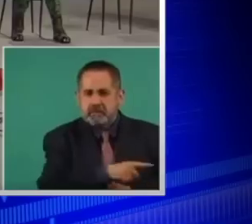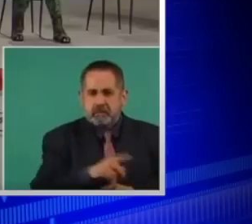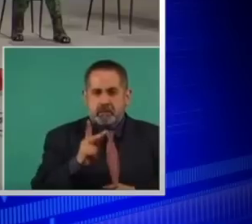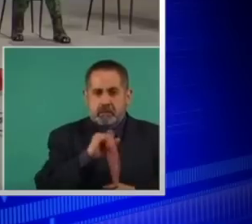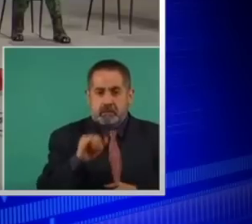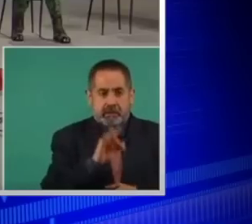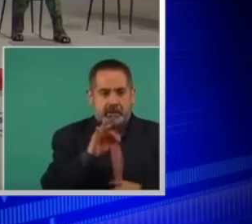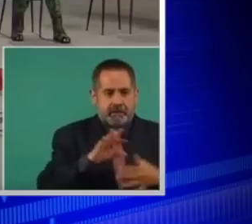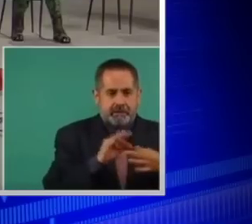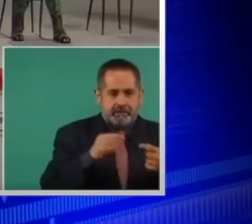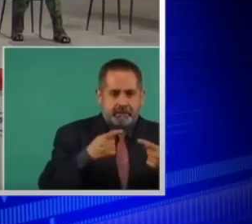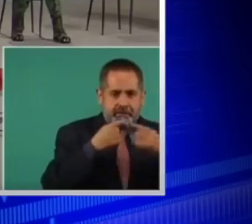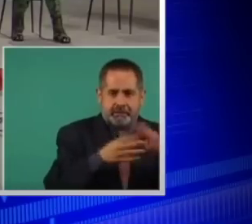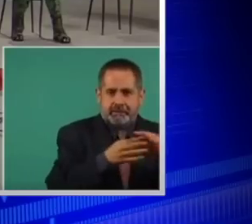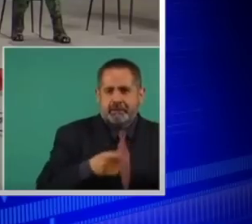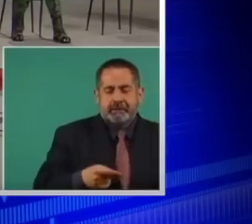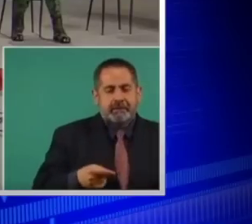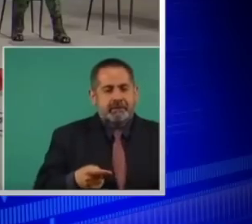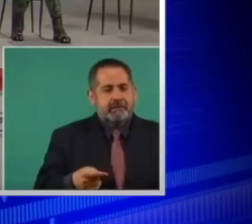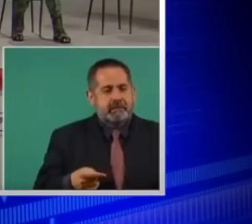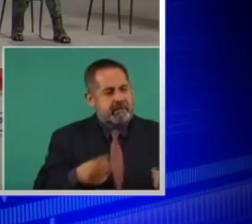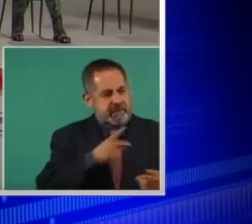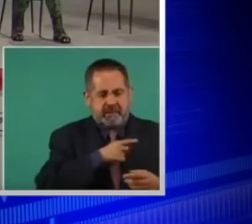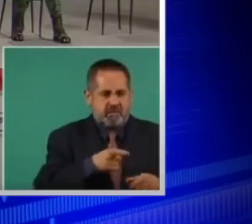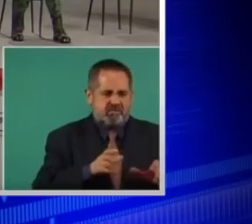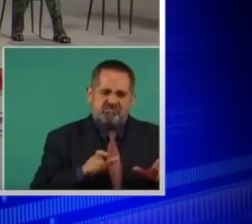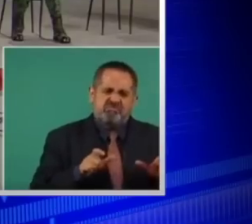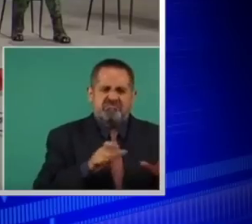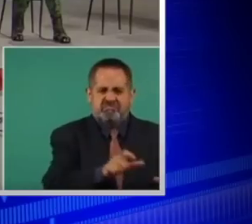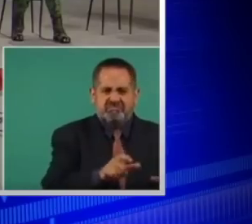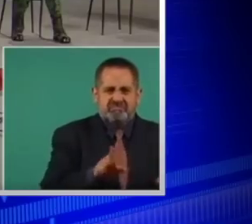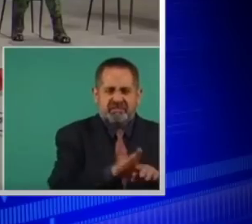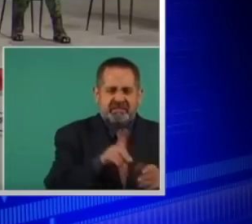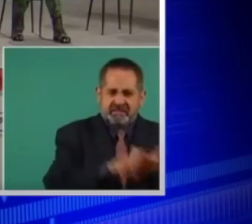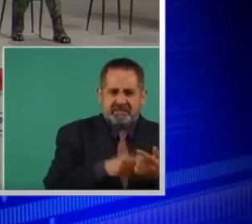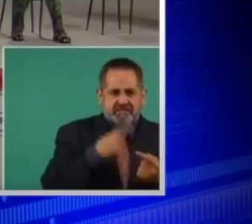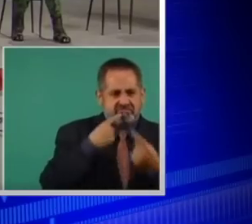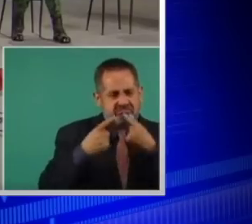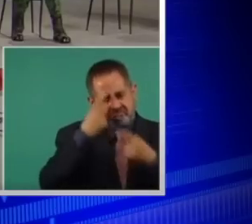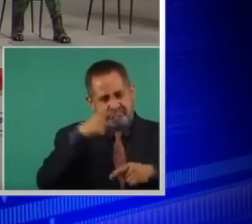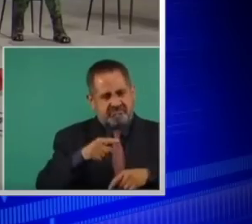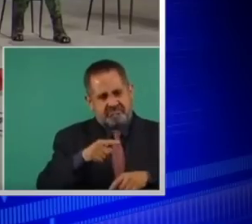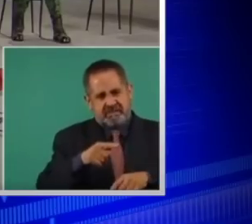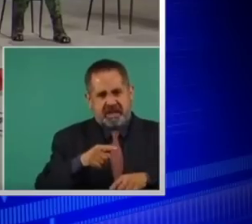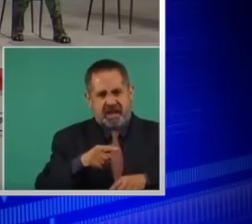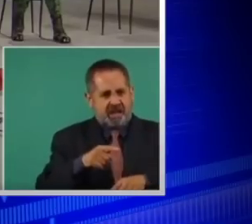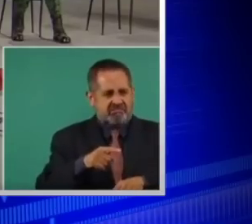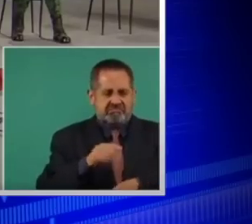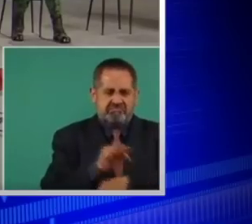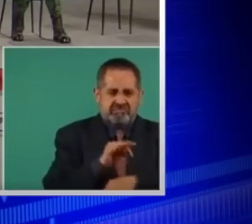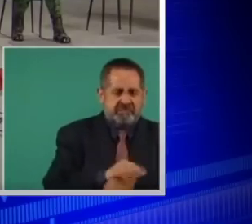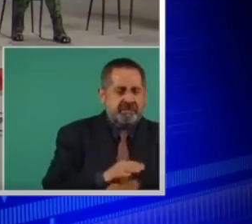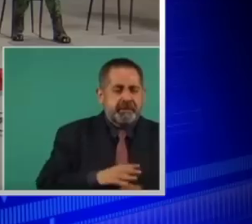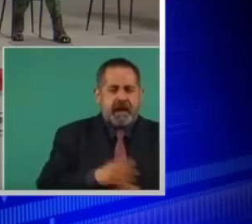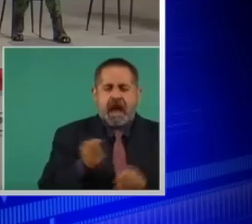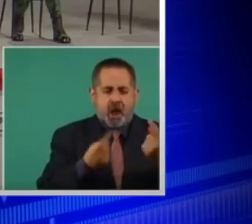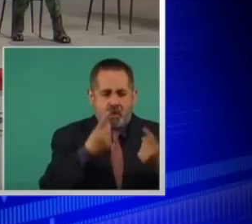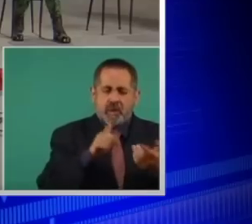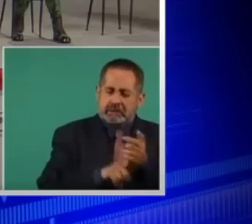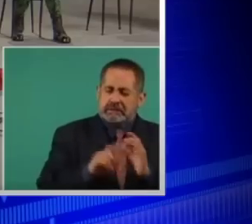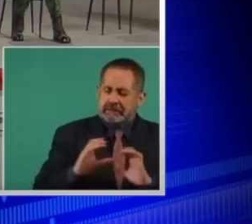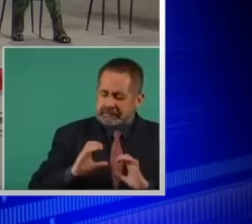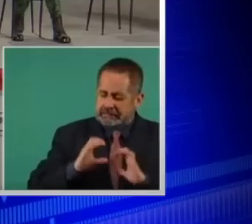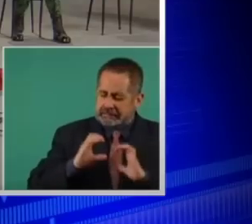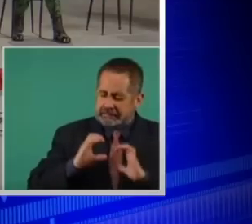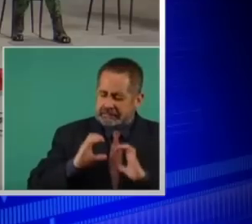y tenemos que cerrar bien ese círculo para poder llegar a cabo a la detención tenemos varios casos pero los tenemos que